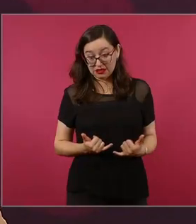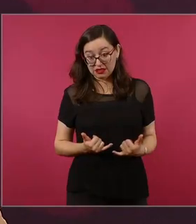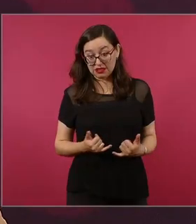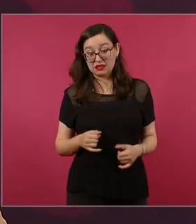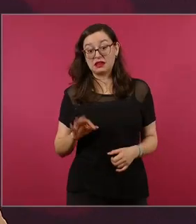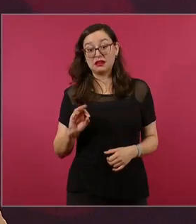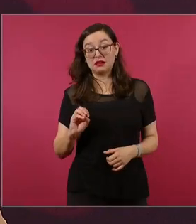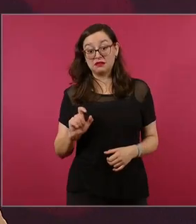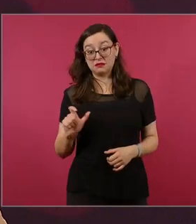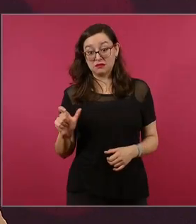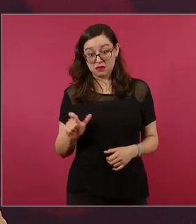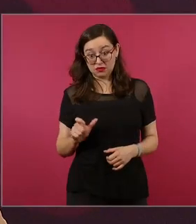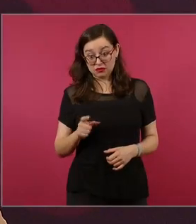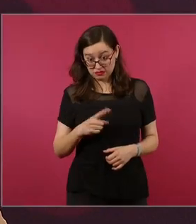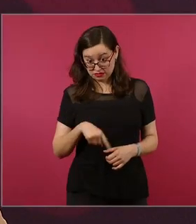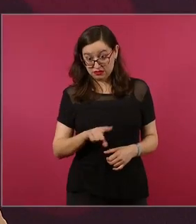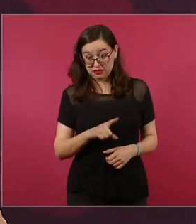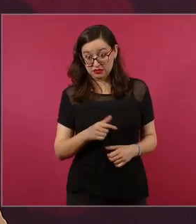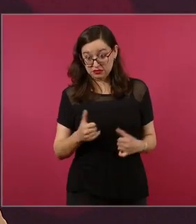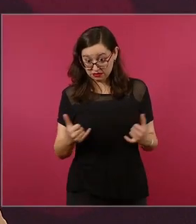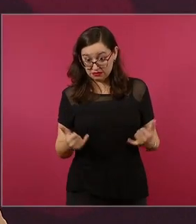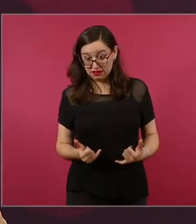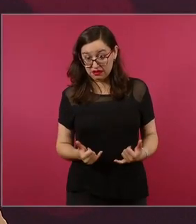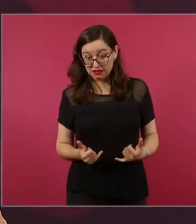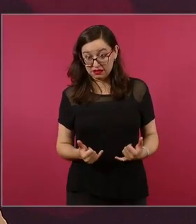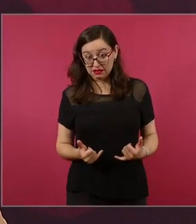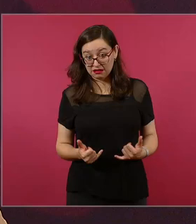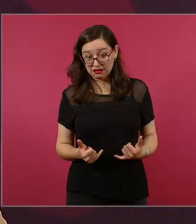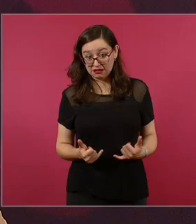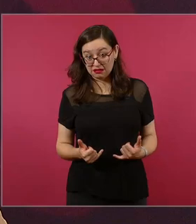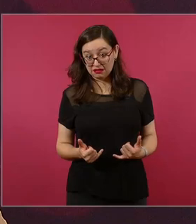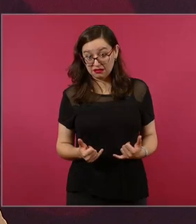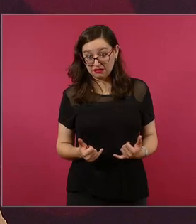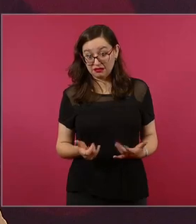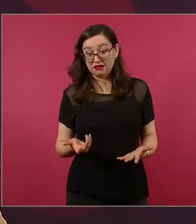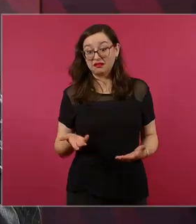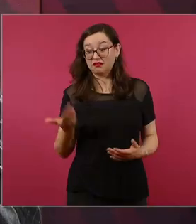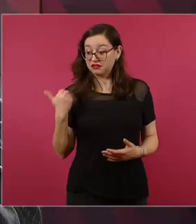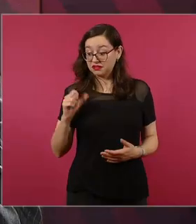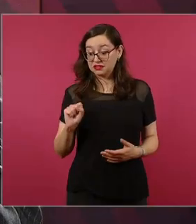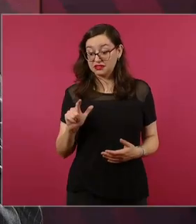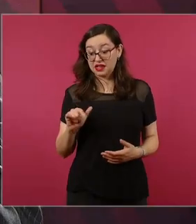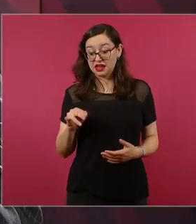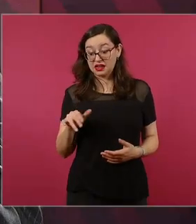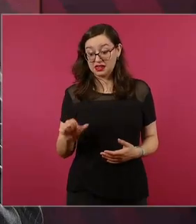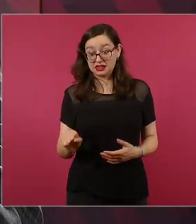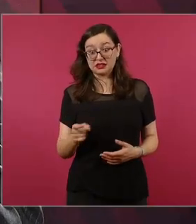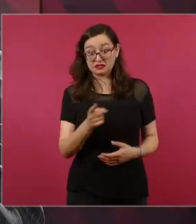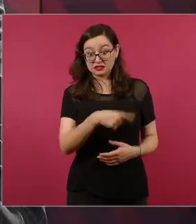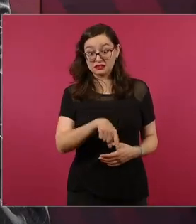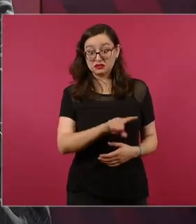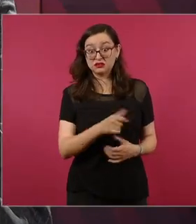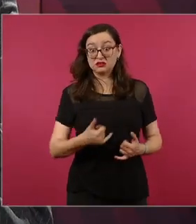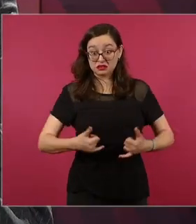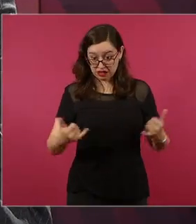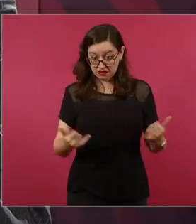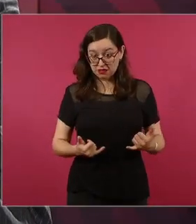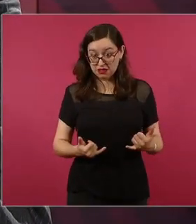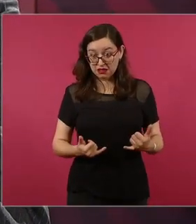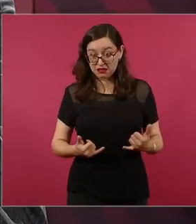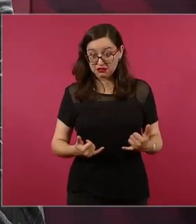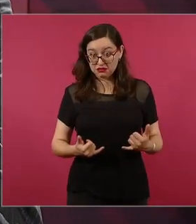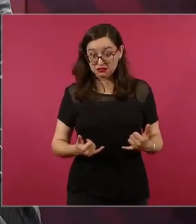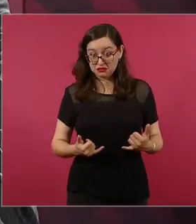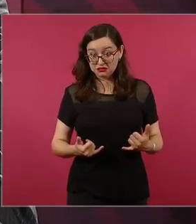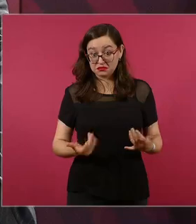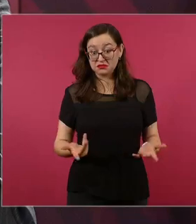Fox, actuaban así con Salinas, actuaban así antes con Zedillo,